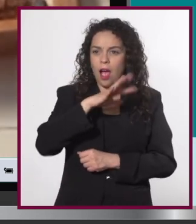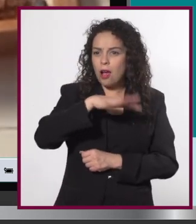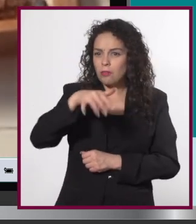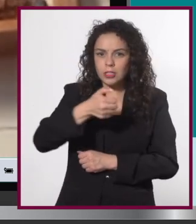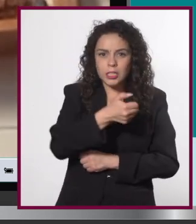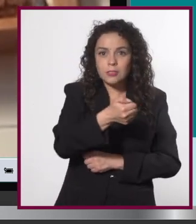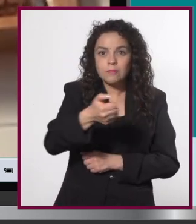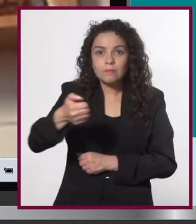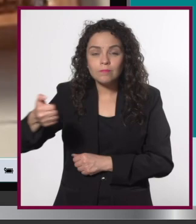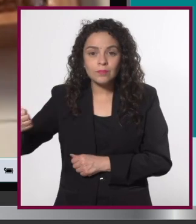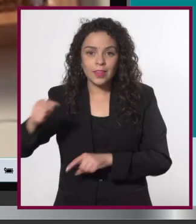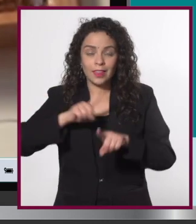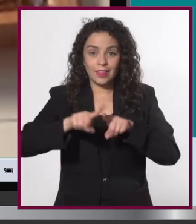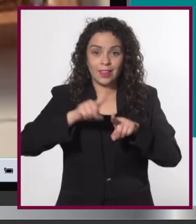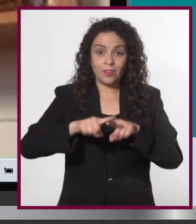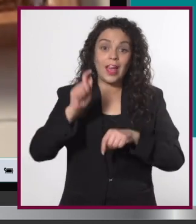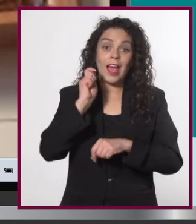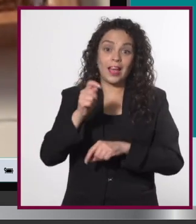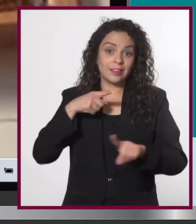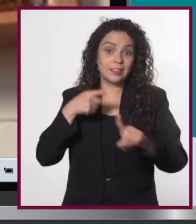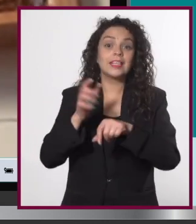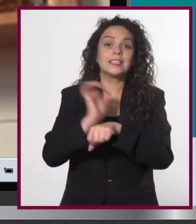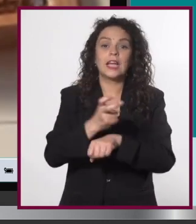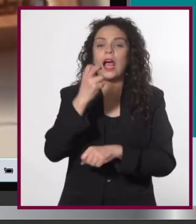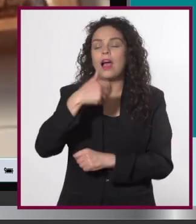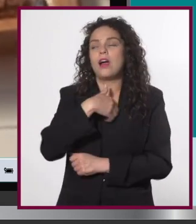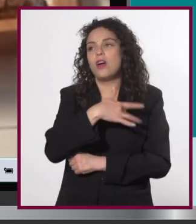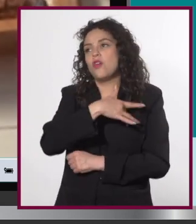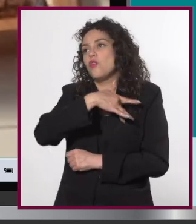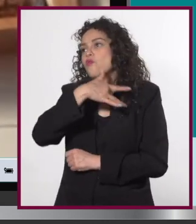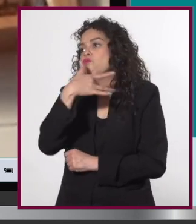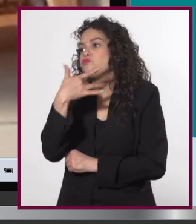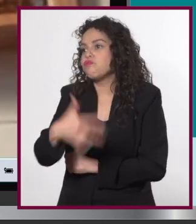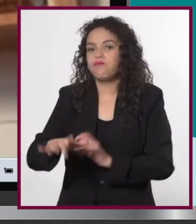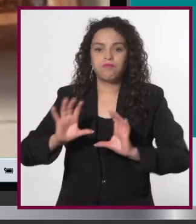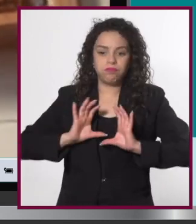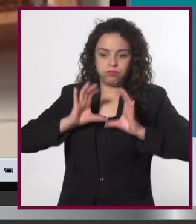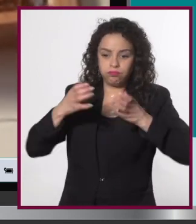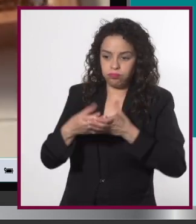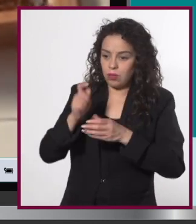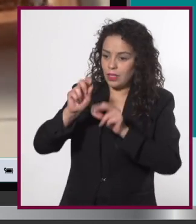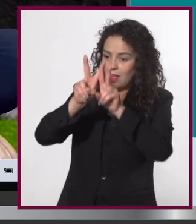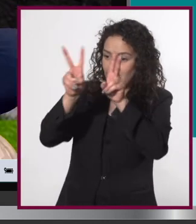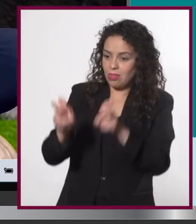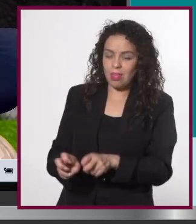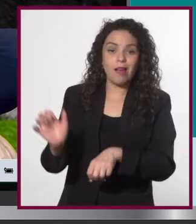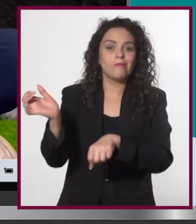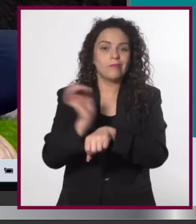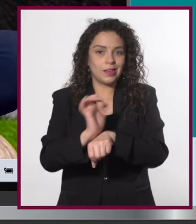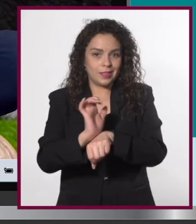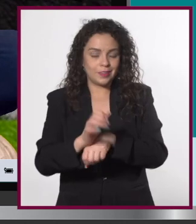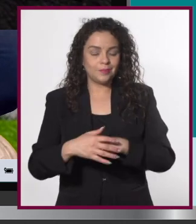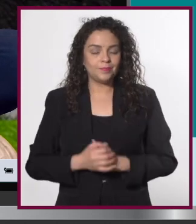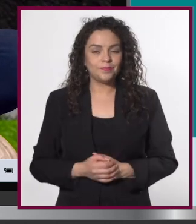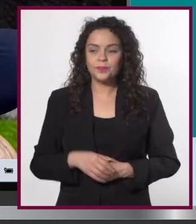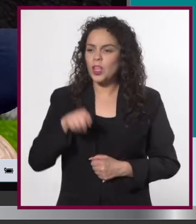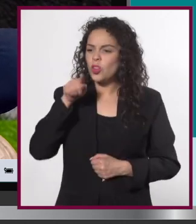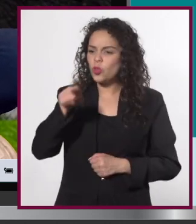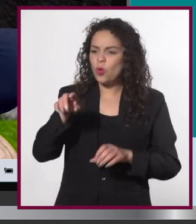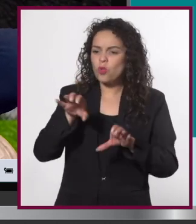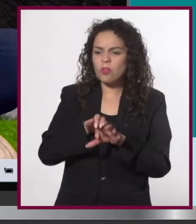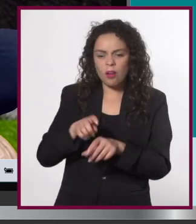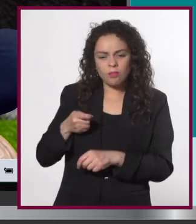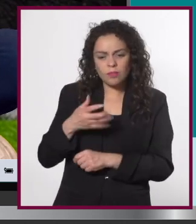cine por todos lados y así fue como me fui enamorando de este mundo cinematográfico. ¿Cómo definirías tú